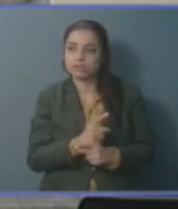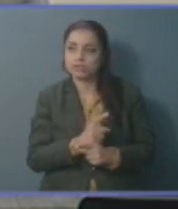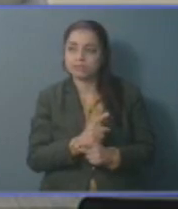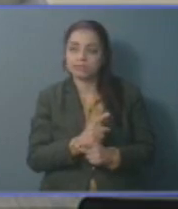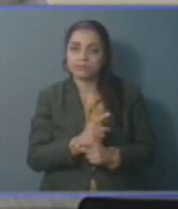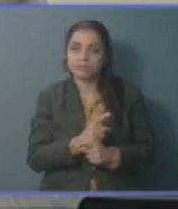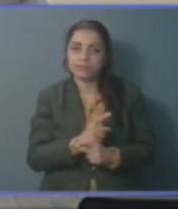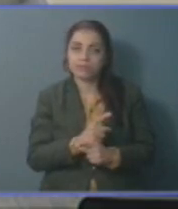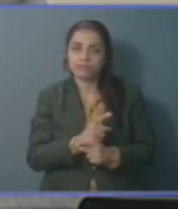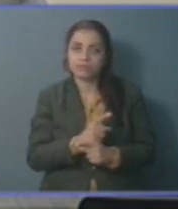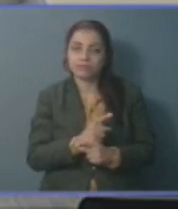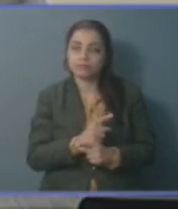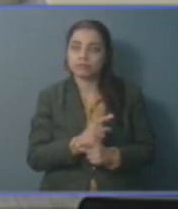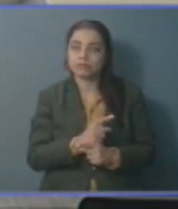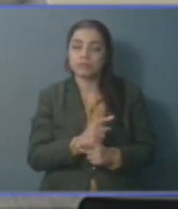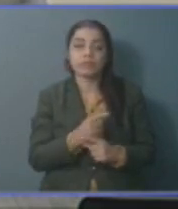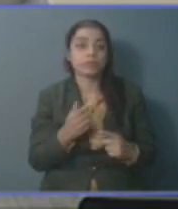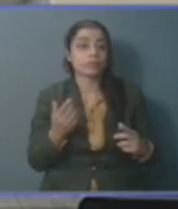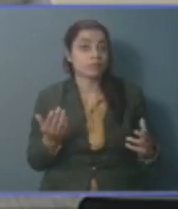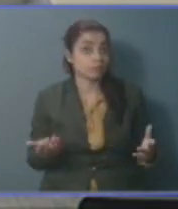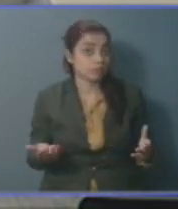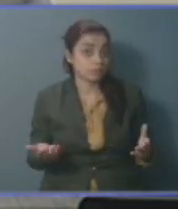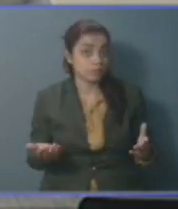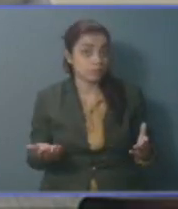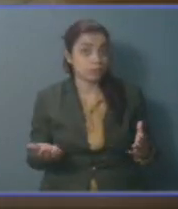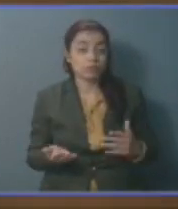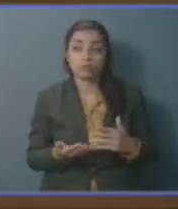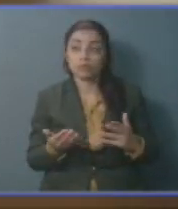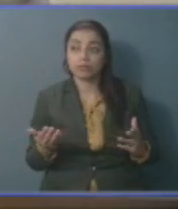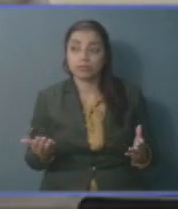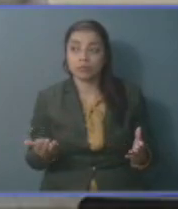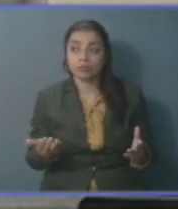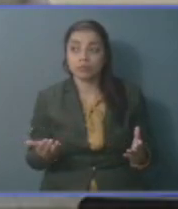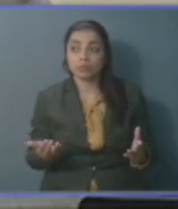es poner ahí que será